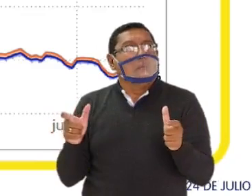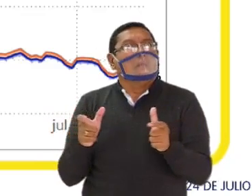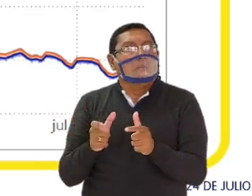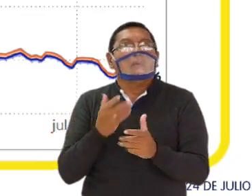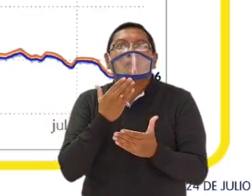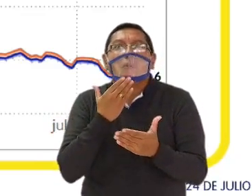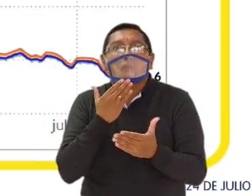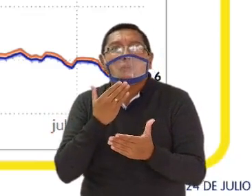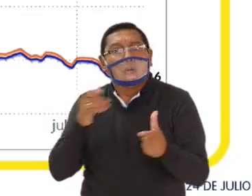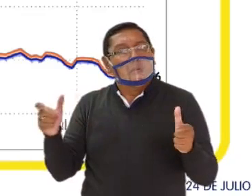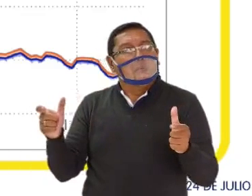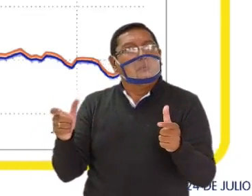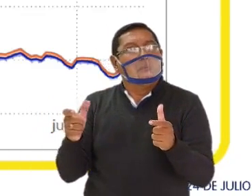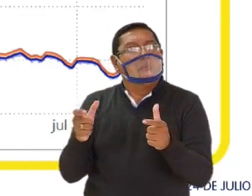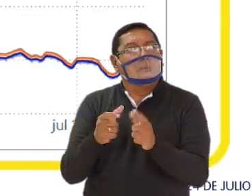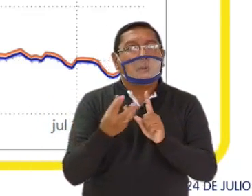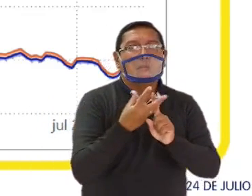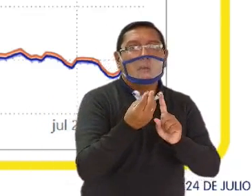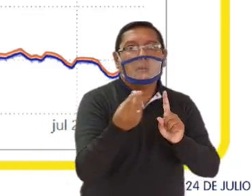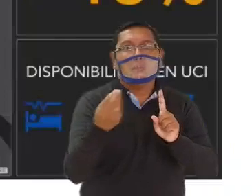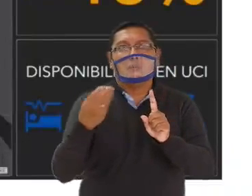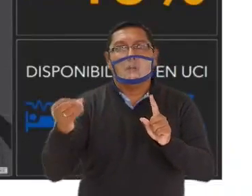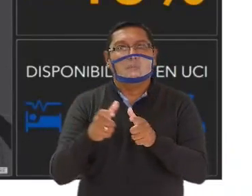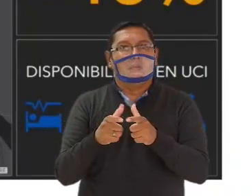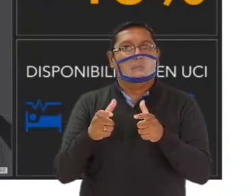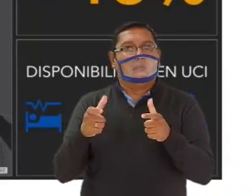número de contagios que se da día a día en nuestra ciudad.